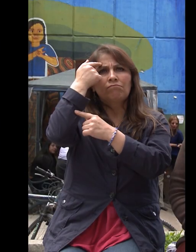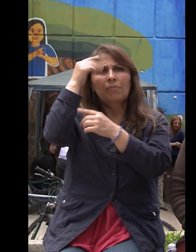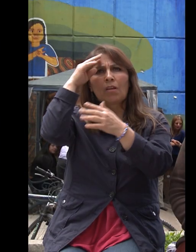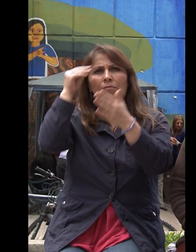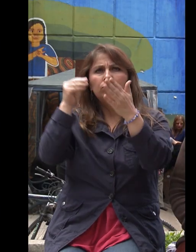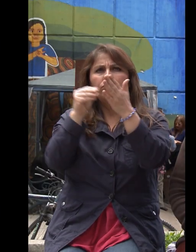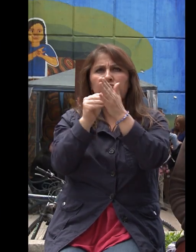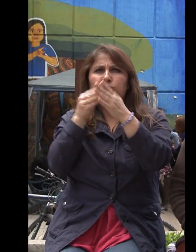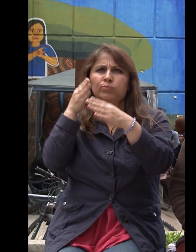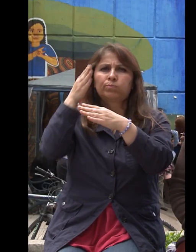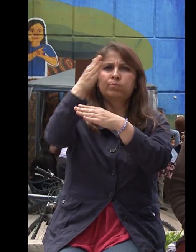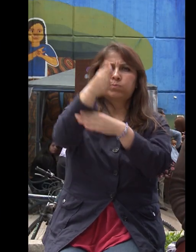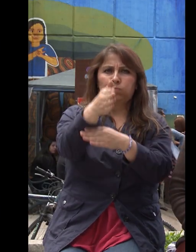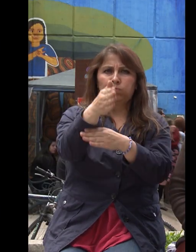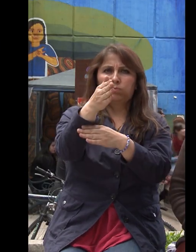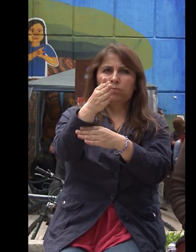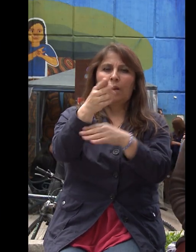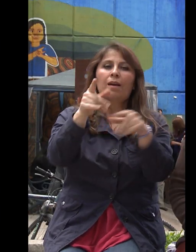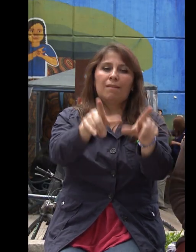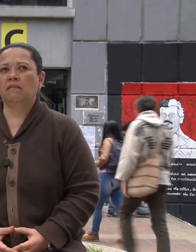en educación especial